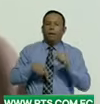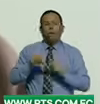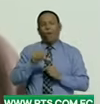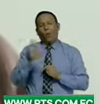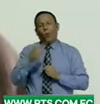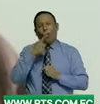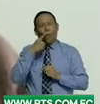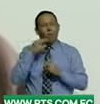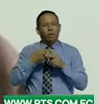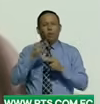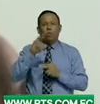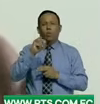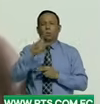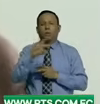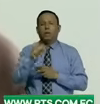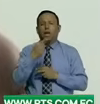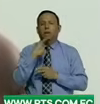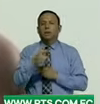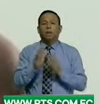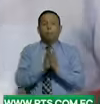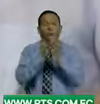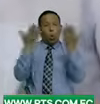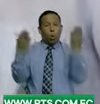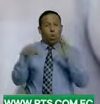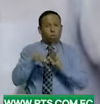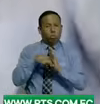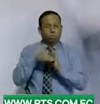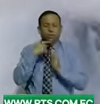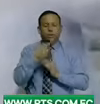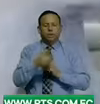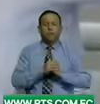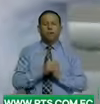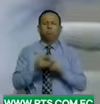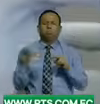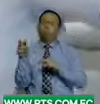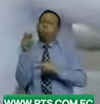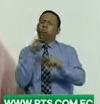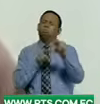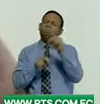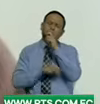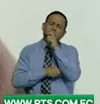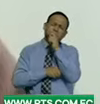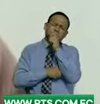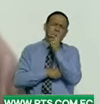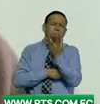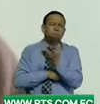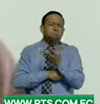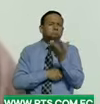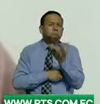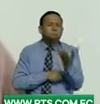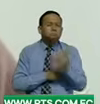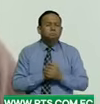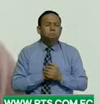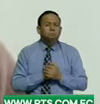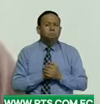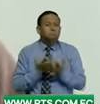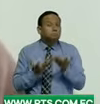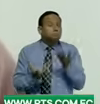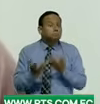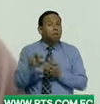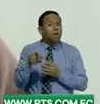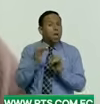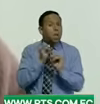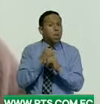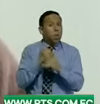Asociación Ecuatoriana de Editores de Periódicos, el panorama es lúgubre. que le puede pedir al señor ingeniero Glass